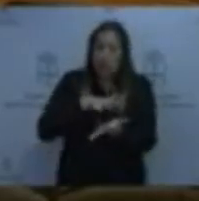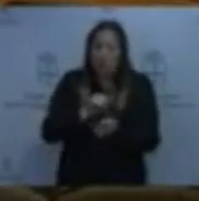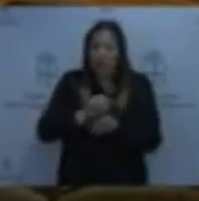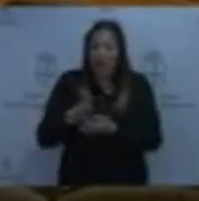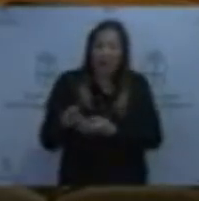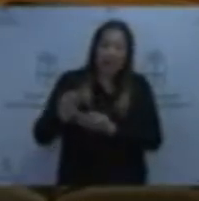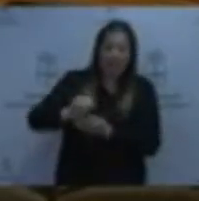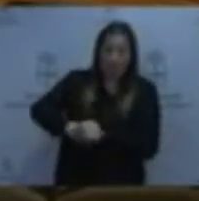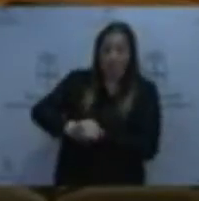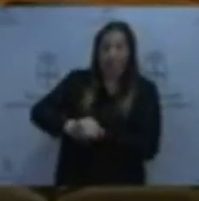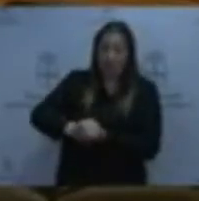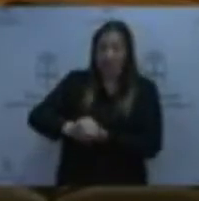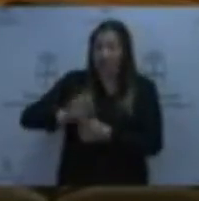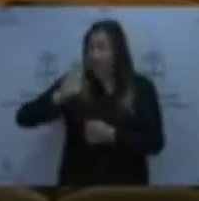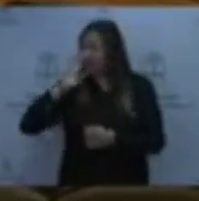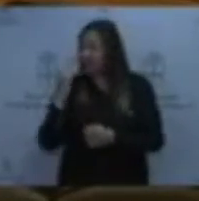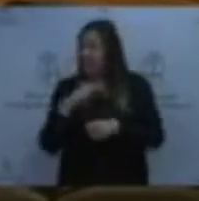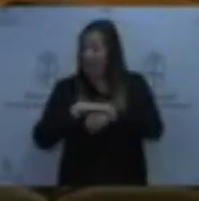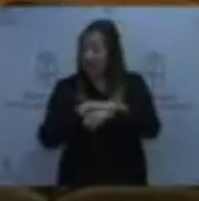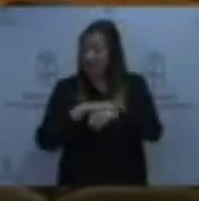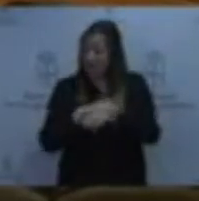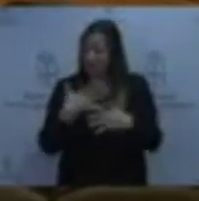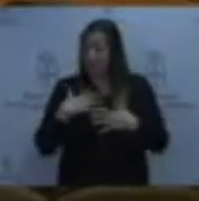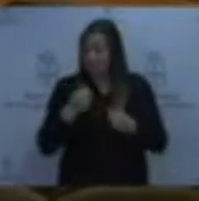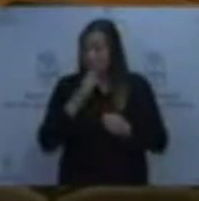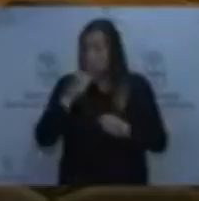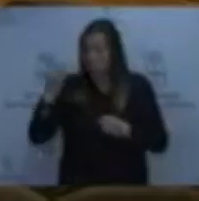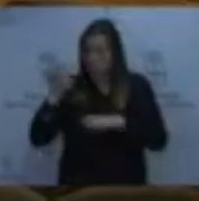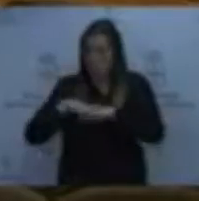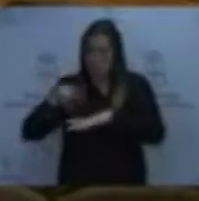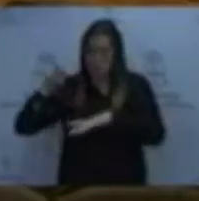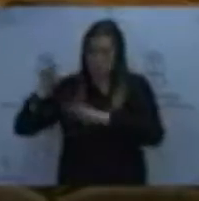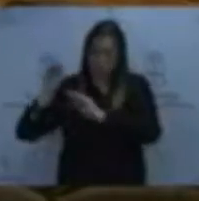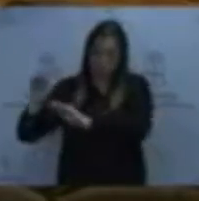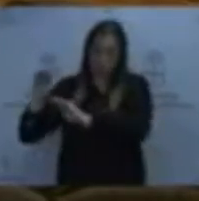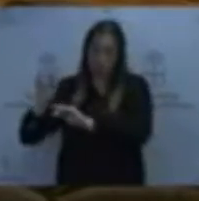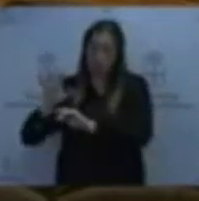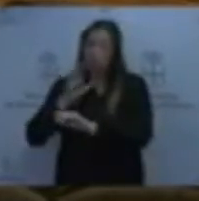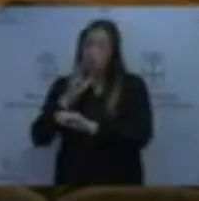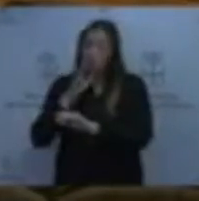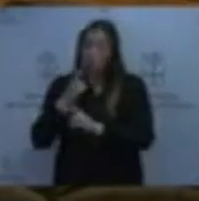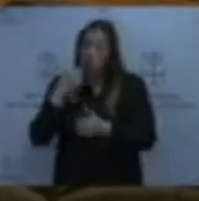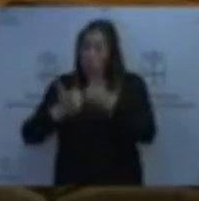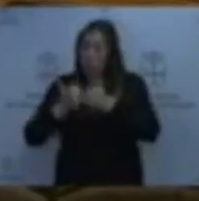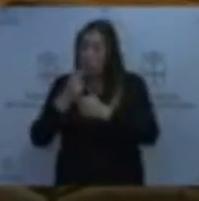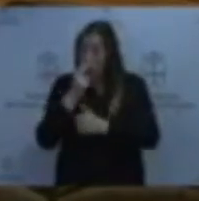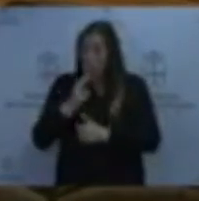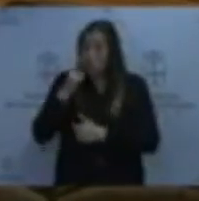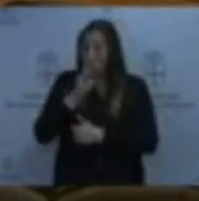de la Administración Sanitaria, que ya es la responsable de no implementar pruebas cada 2 años, ¿no?, y de ocasionar estas